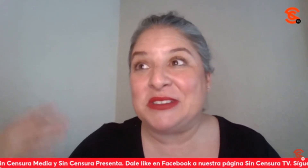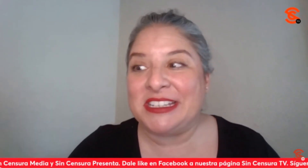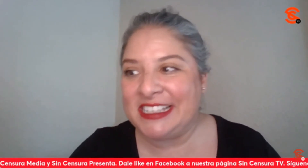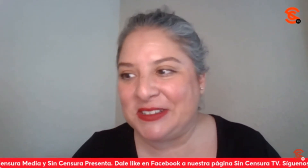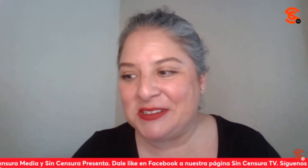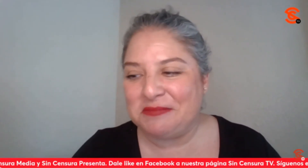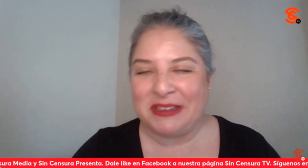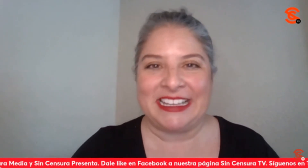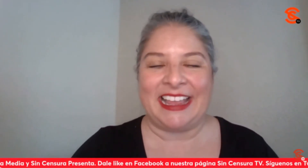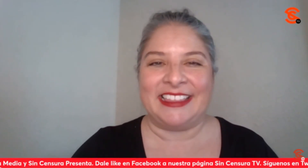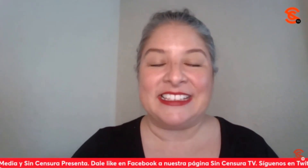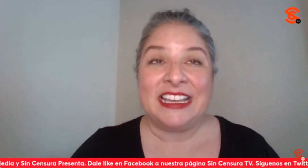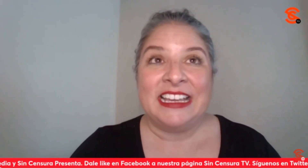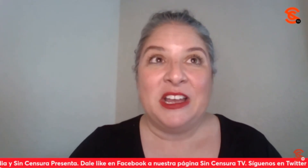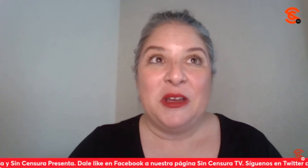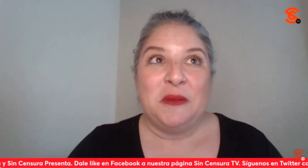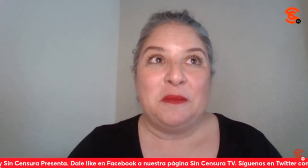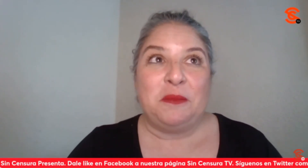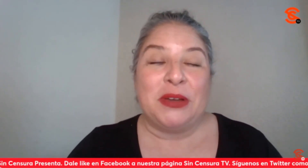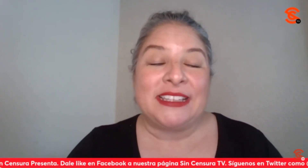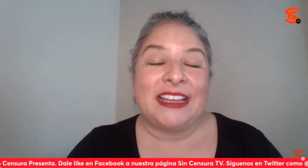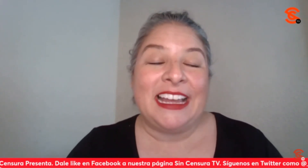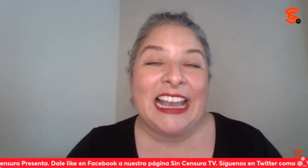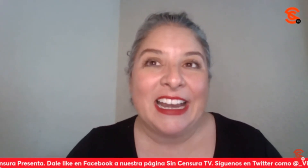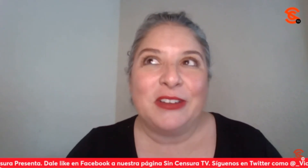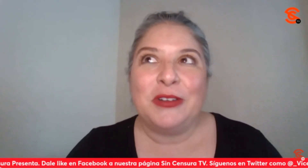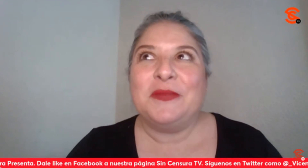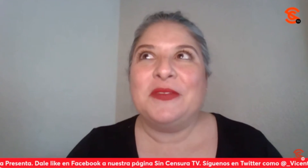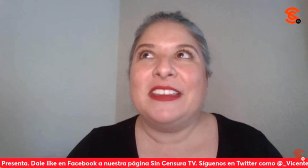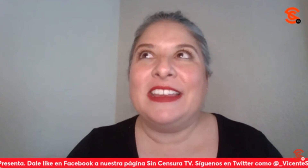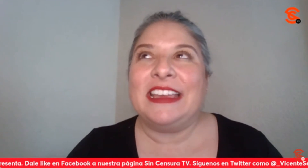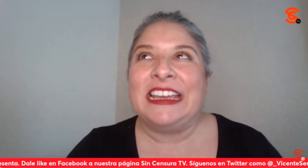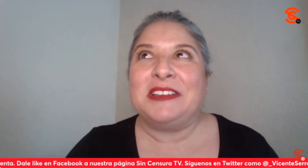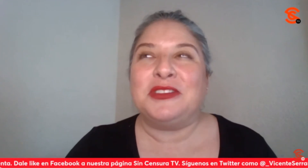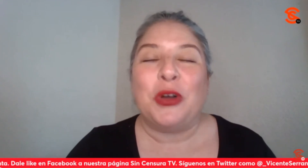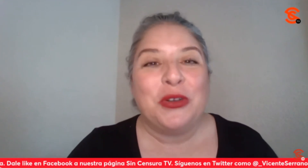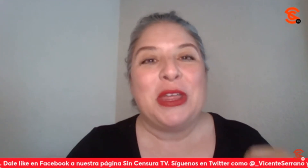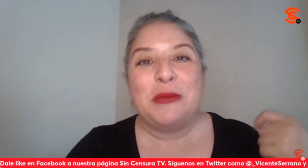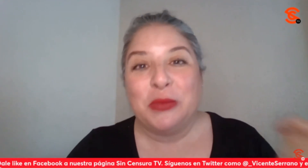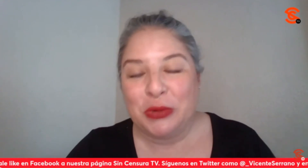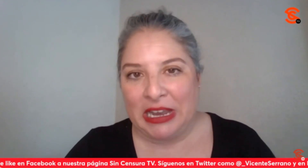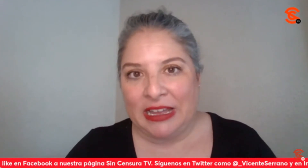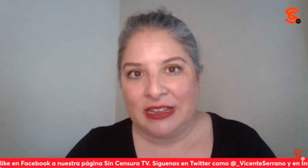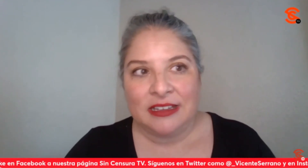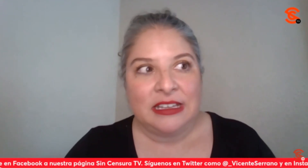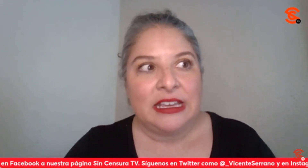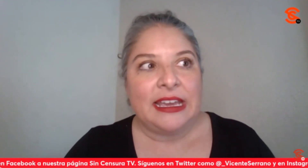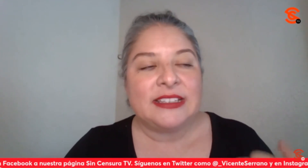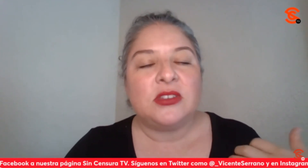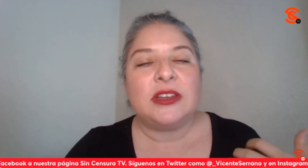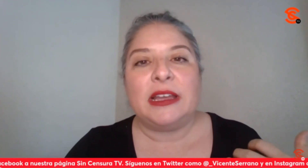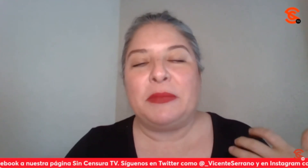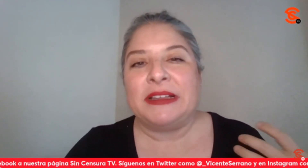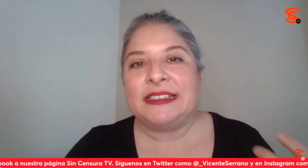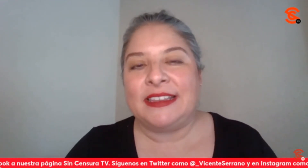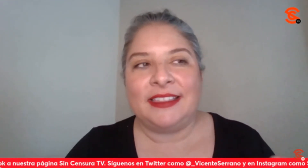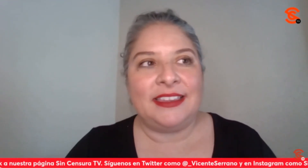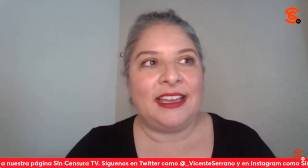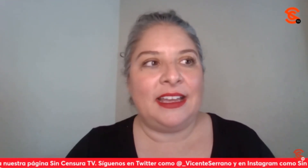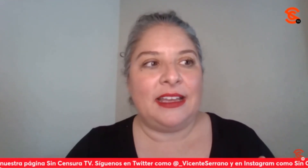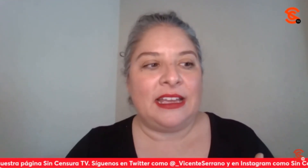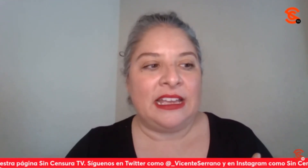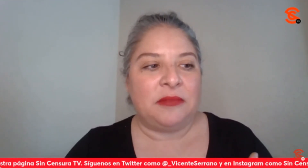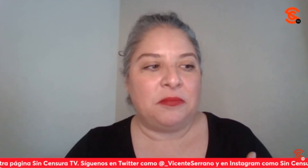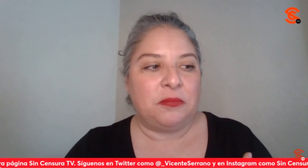a los 3 hijos más grandes, pues en claro tono de burla. Esto que el